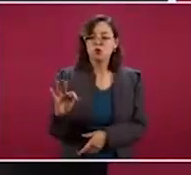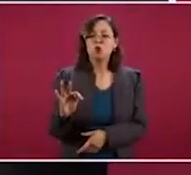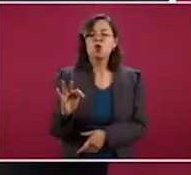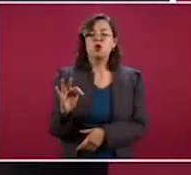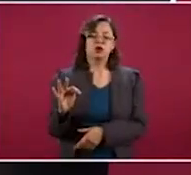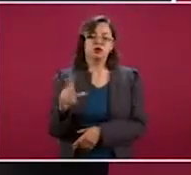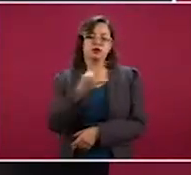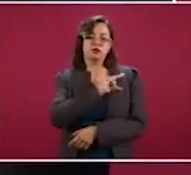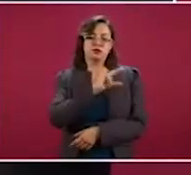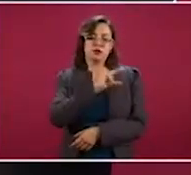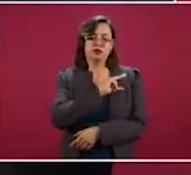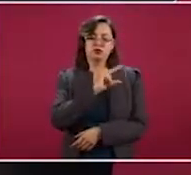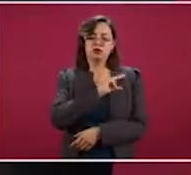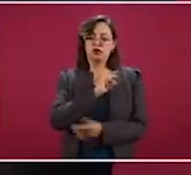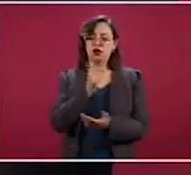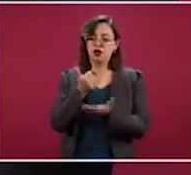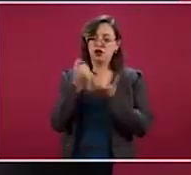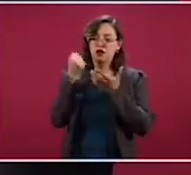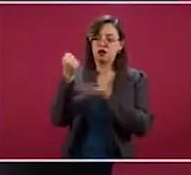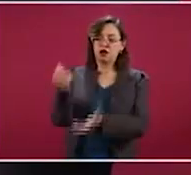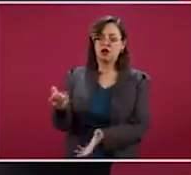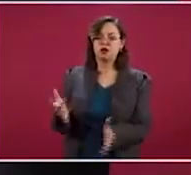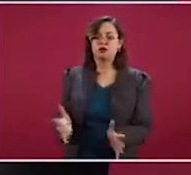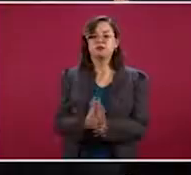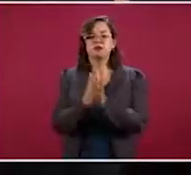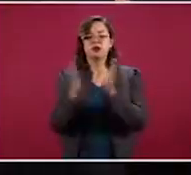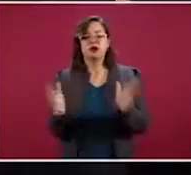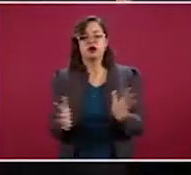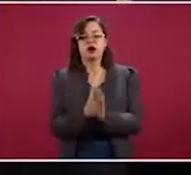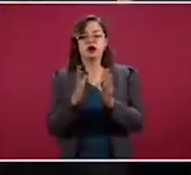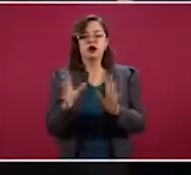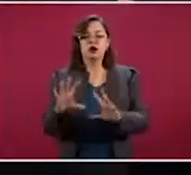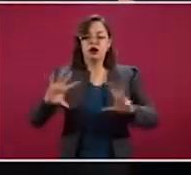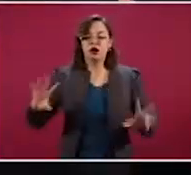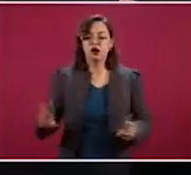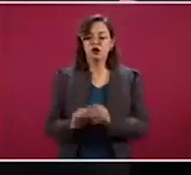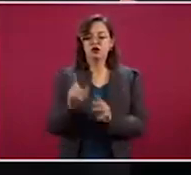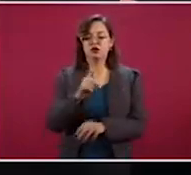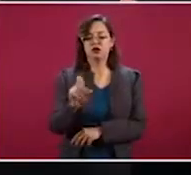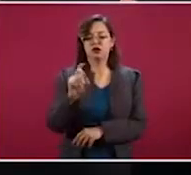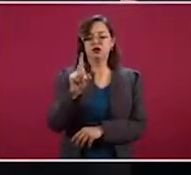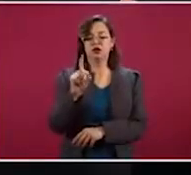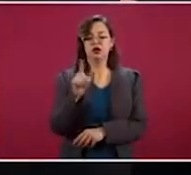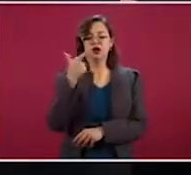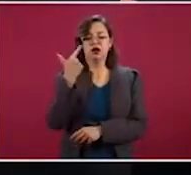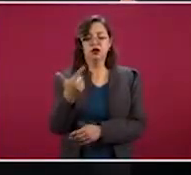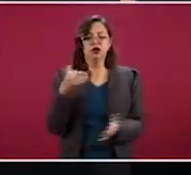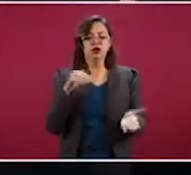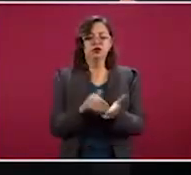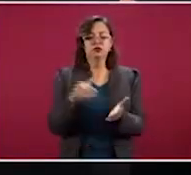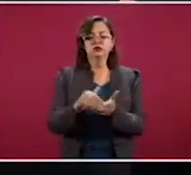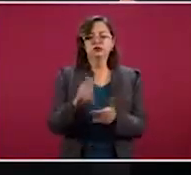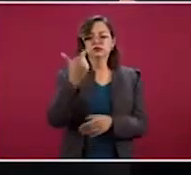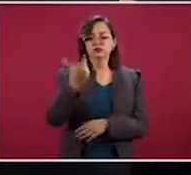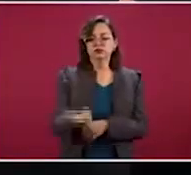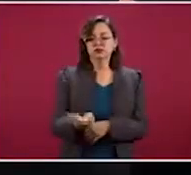el sector privado, y con un monto de 137 mil millones de pesos.